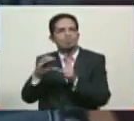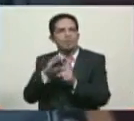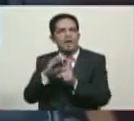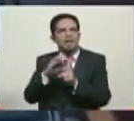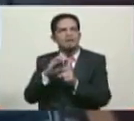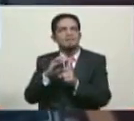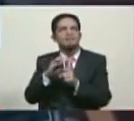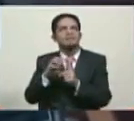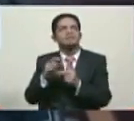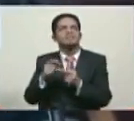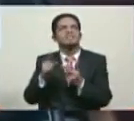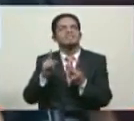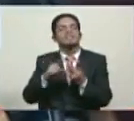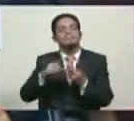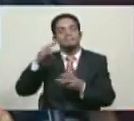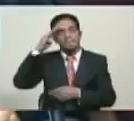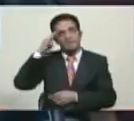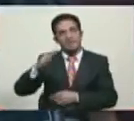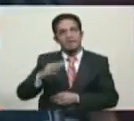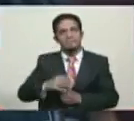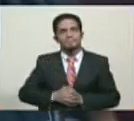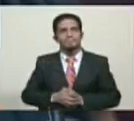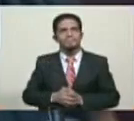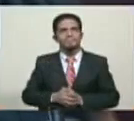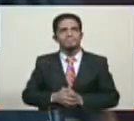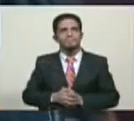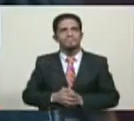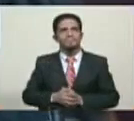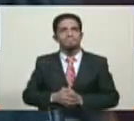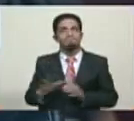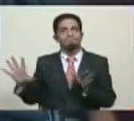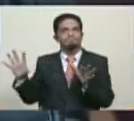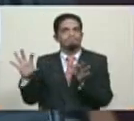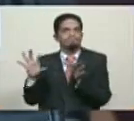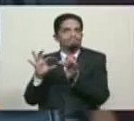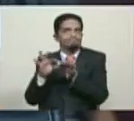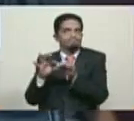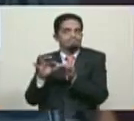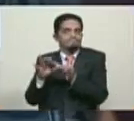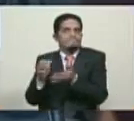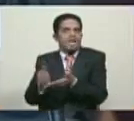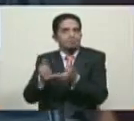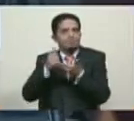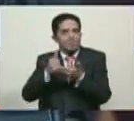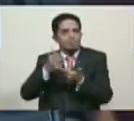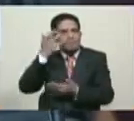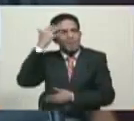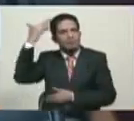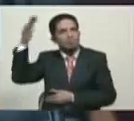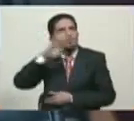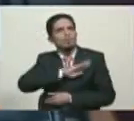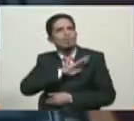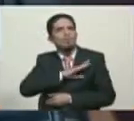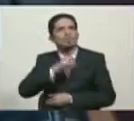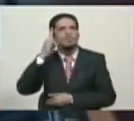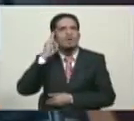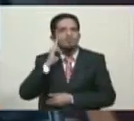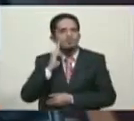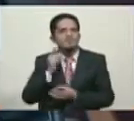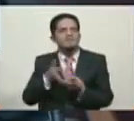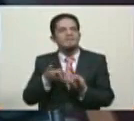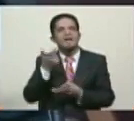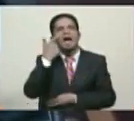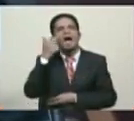geográficos, ambientales y militares. Otra combinación perfecta para el sueño bolivariano y una amenaza